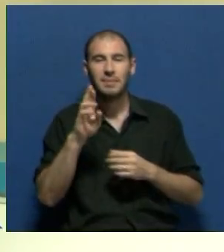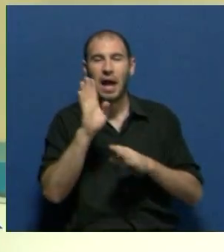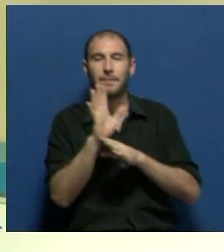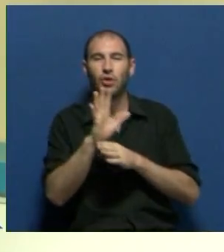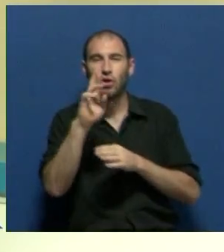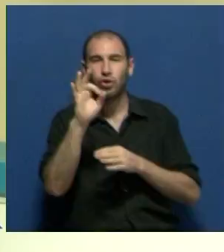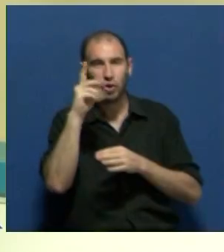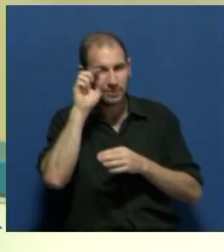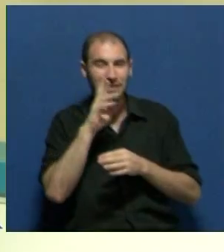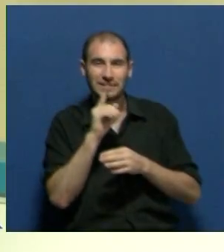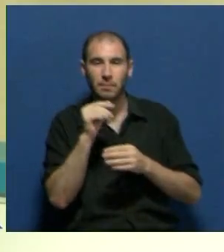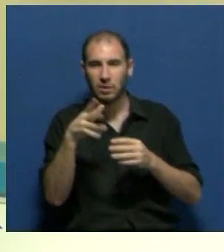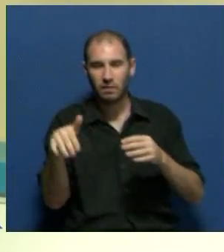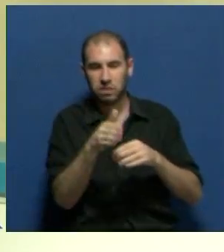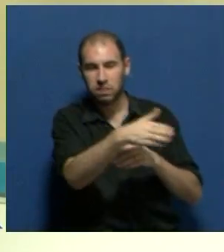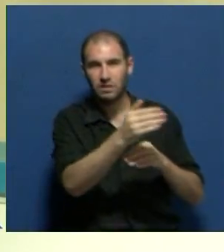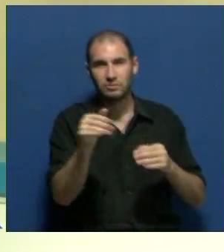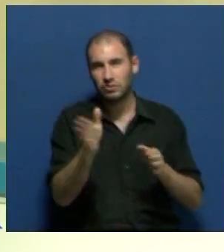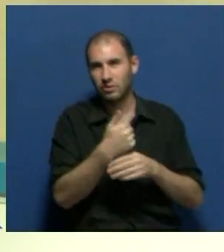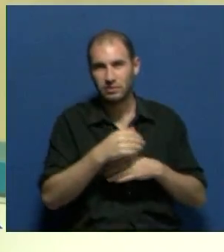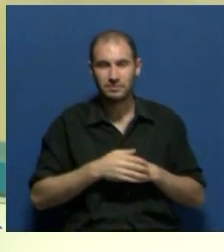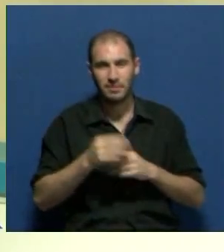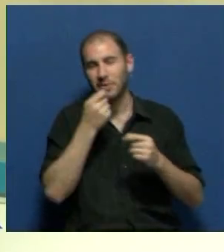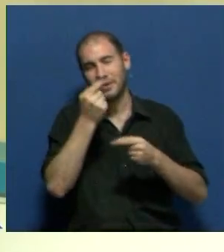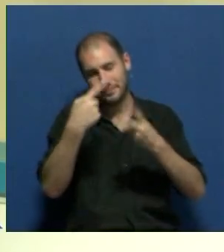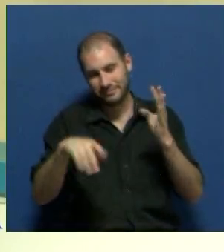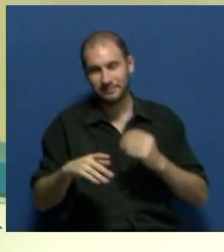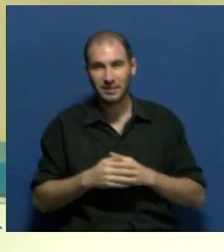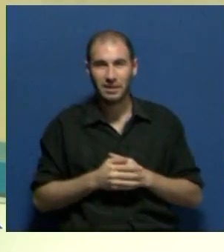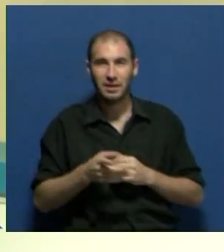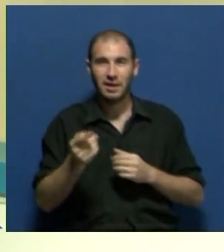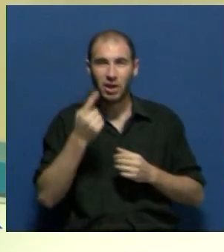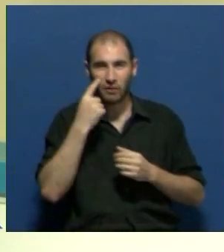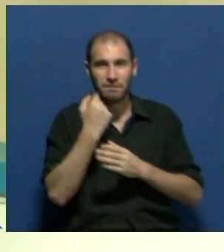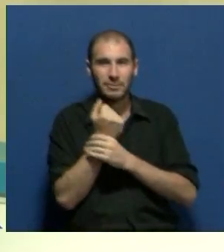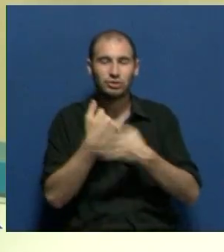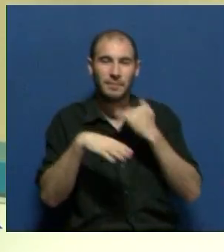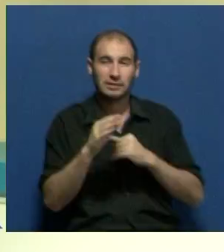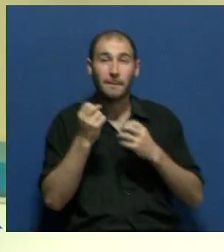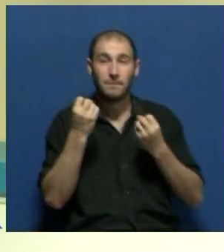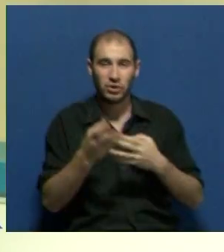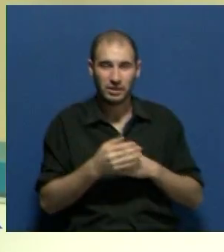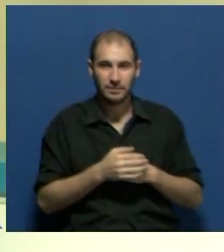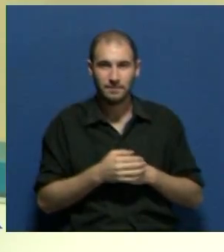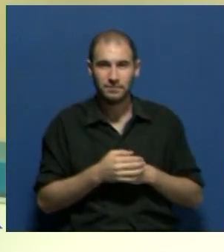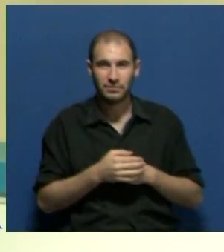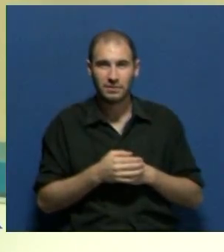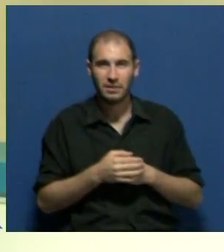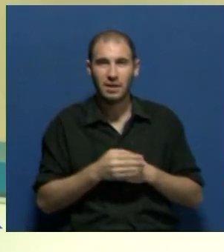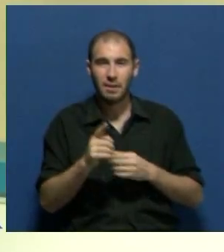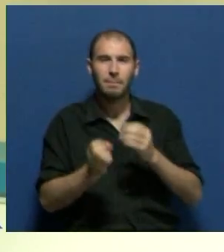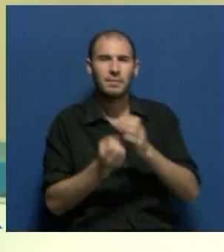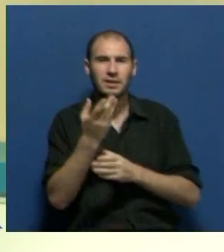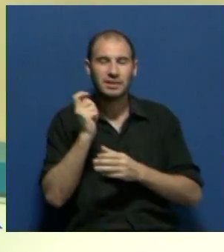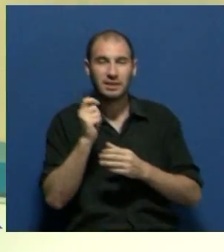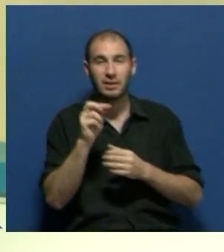porque justamente es todoterreno, como el Land Rover, vamos a hacer un ejemplo, claro, ¿no es cierto? Que es el más conocido de los autos, porque justamente quien lo inventó al